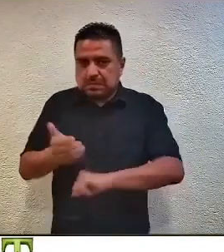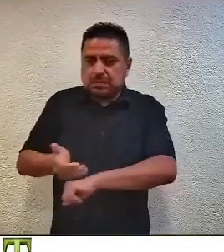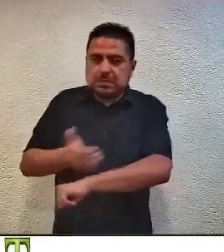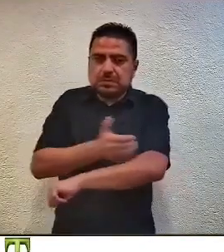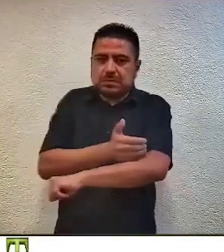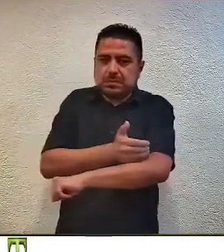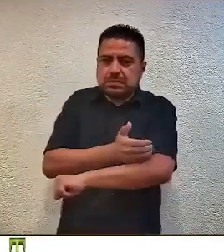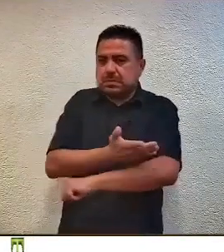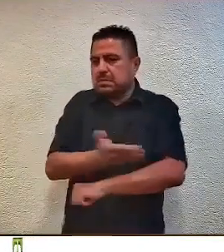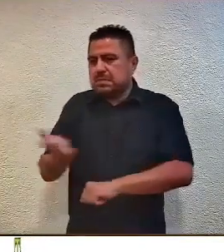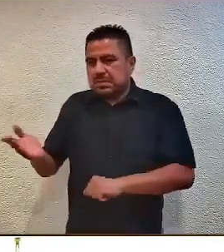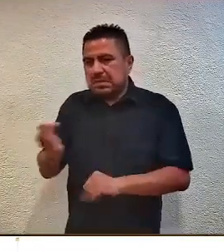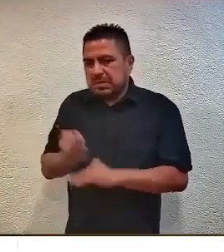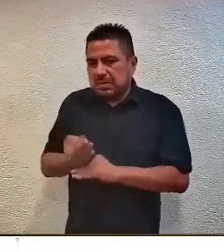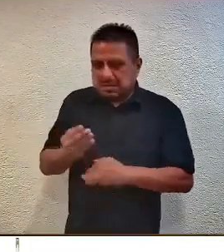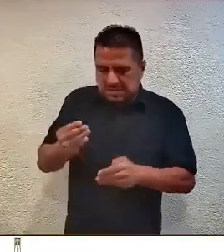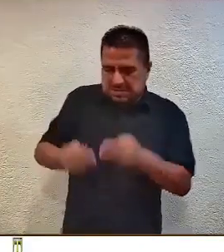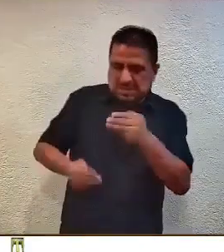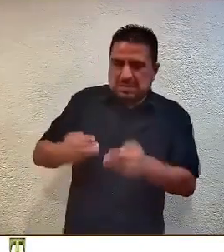compañeras magistradas,